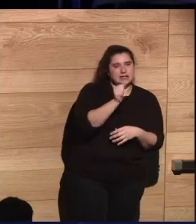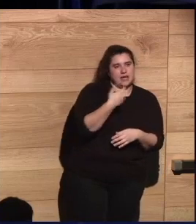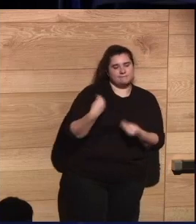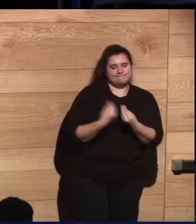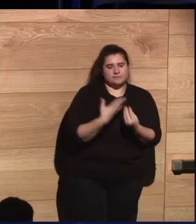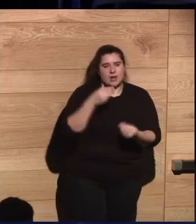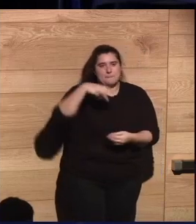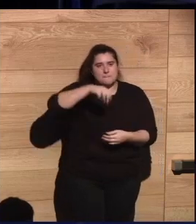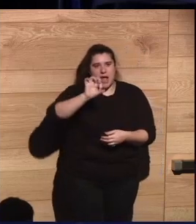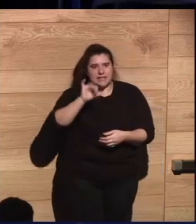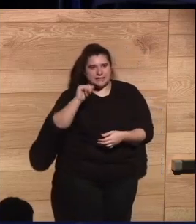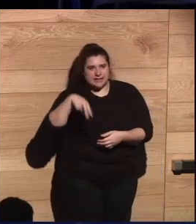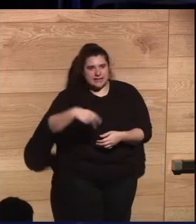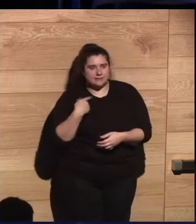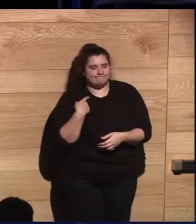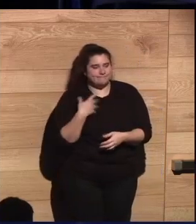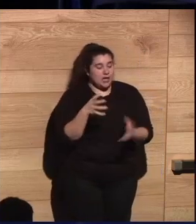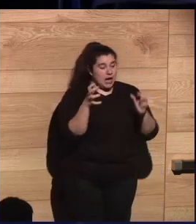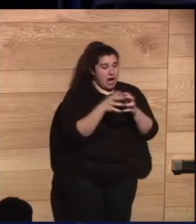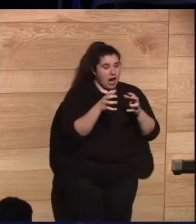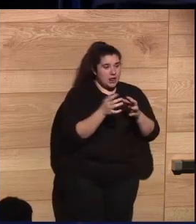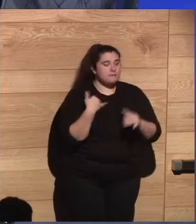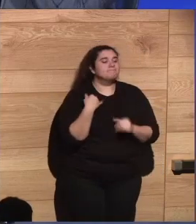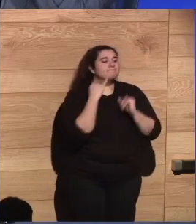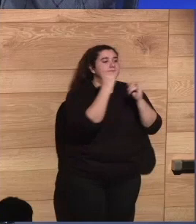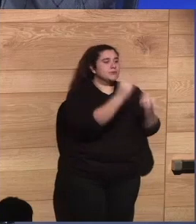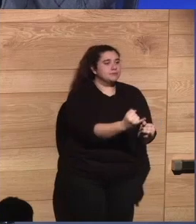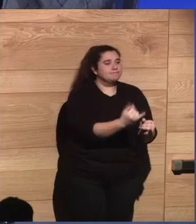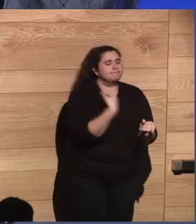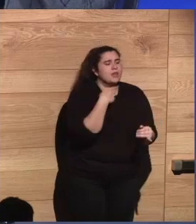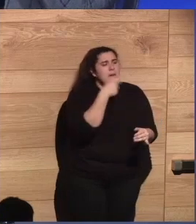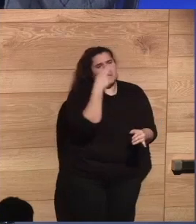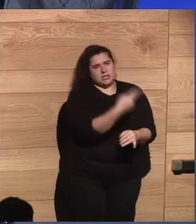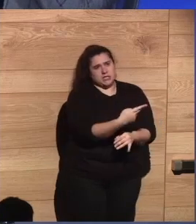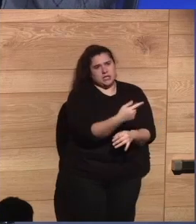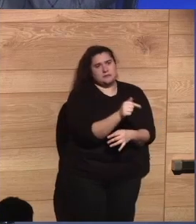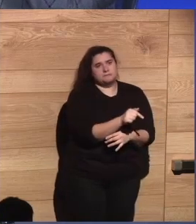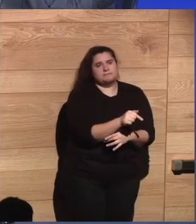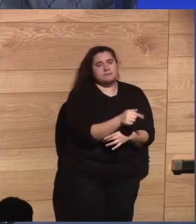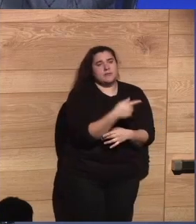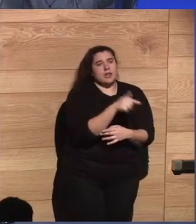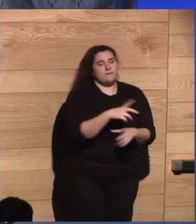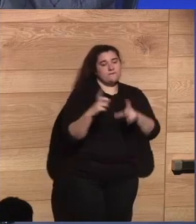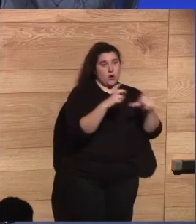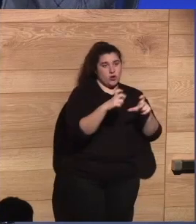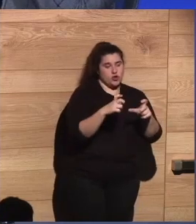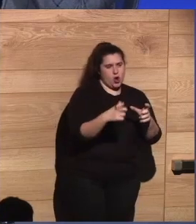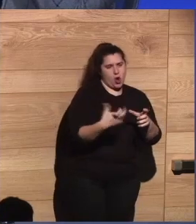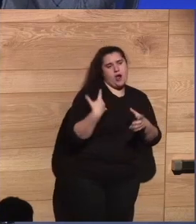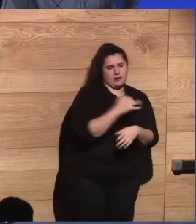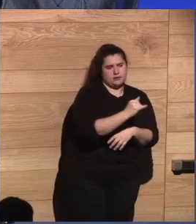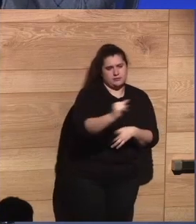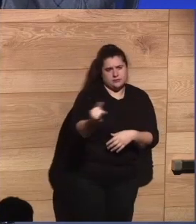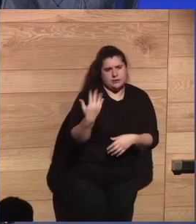Massin visitaron Granada, con el coreógrafo, Massin, ¿no? Y hubo una visita, y hay fotos, hay documentos de esto,